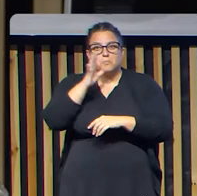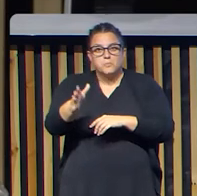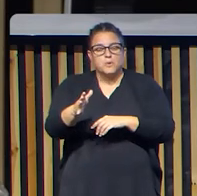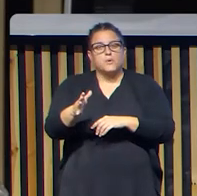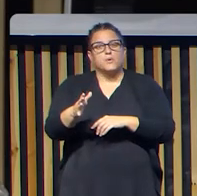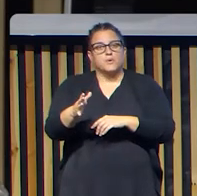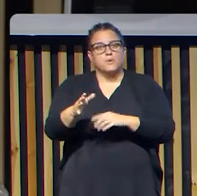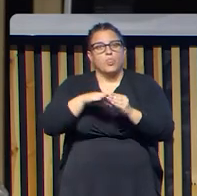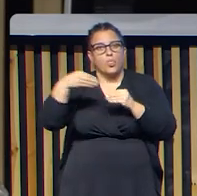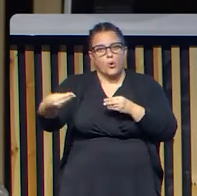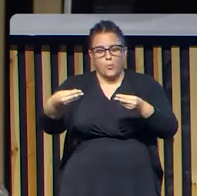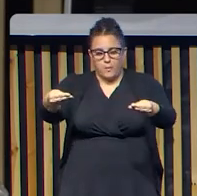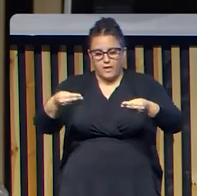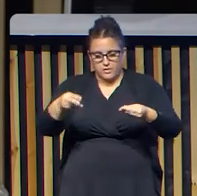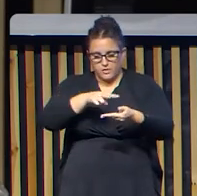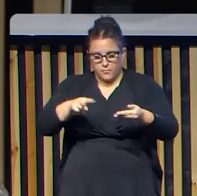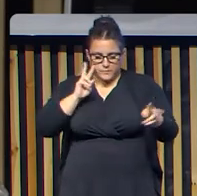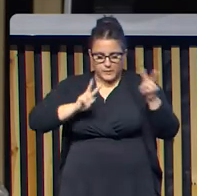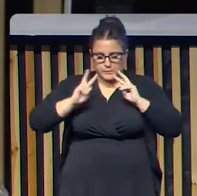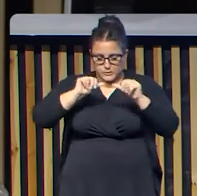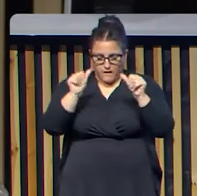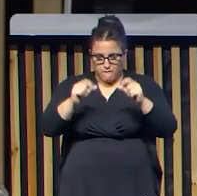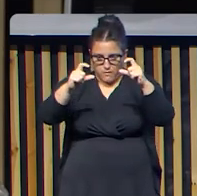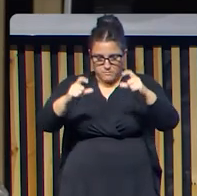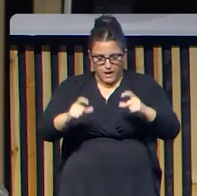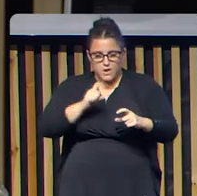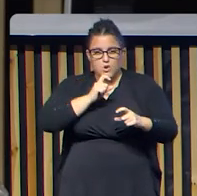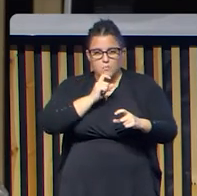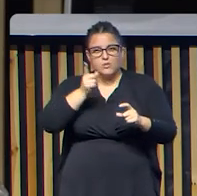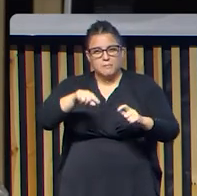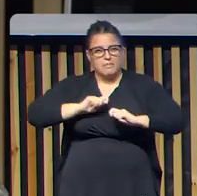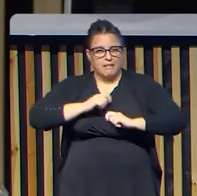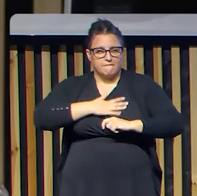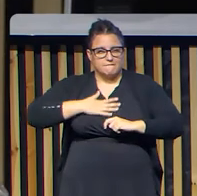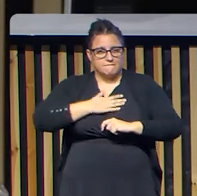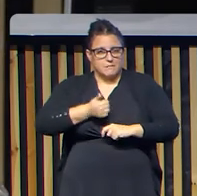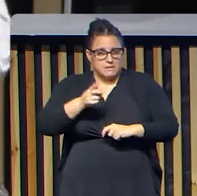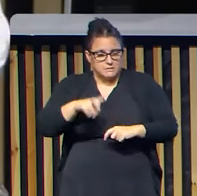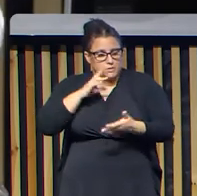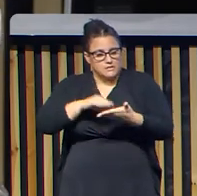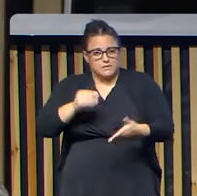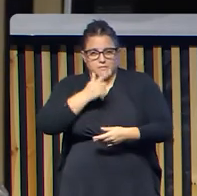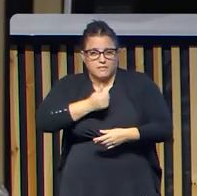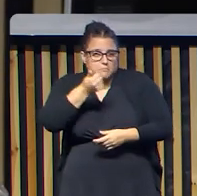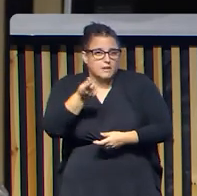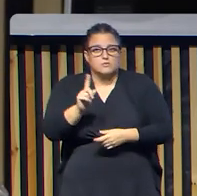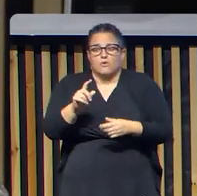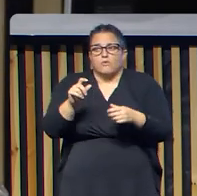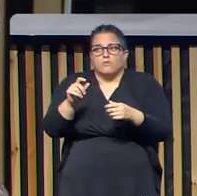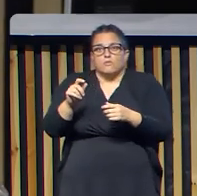de los documentos es muy importante también pues con un formato amigable y una